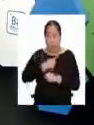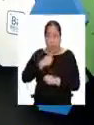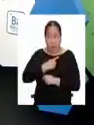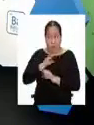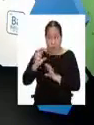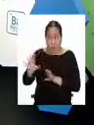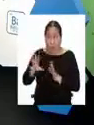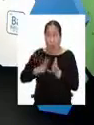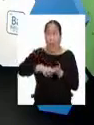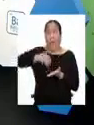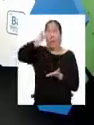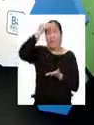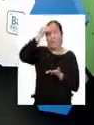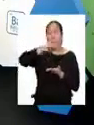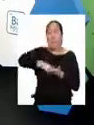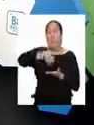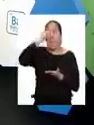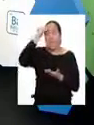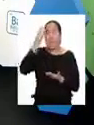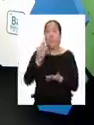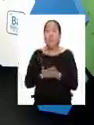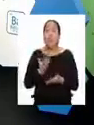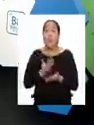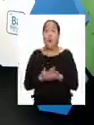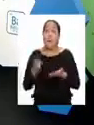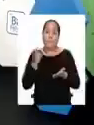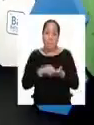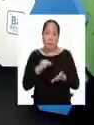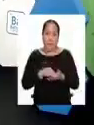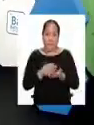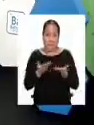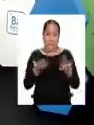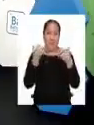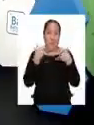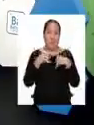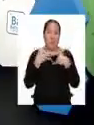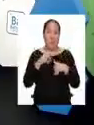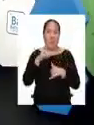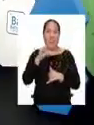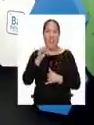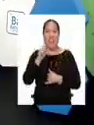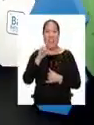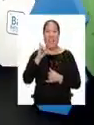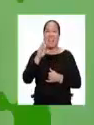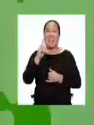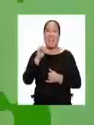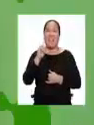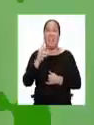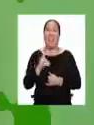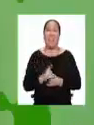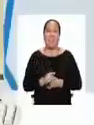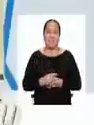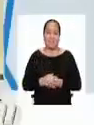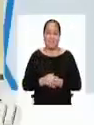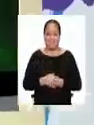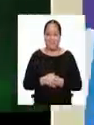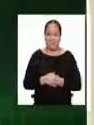asustarte aprendemos un poco más y experimentamos aún más con los juegos de realidad virtual? Oh, sí, quiero ver